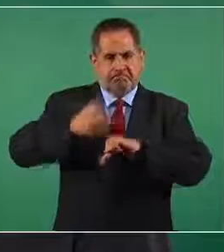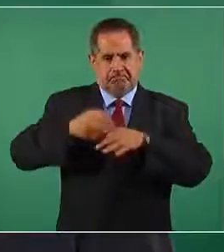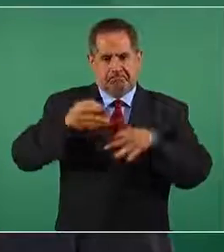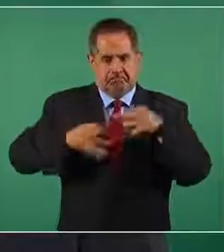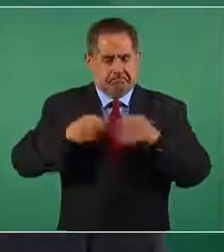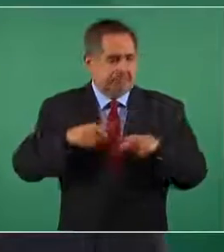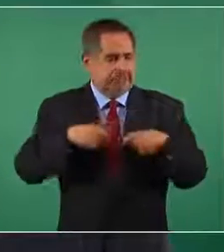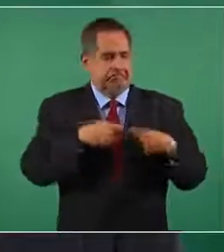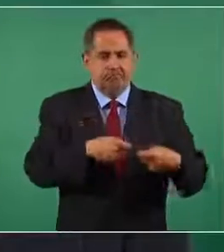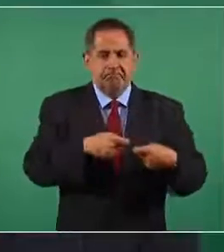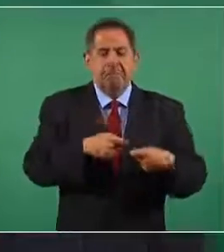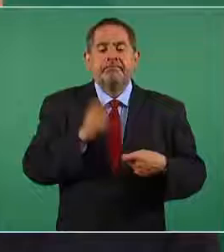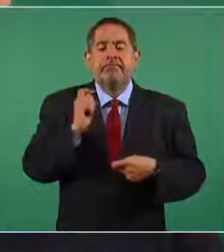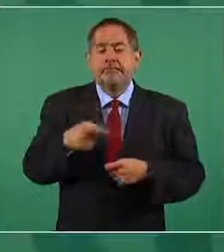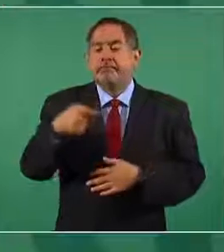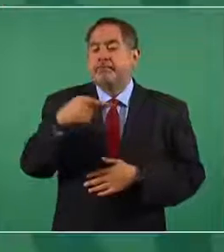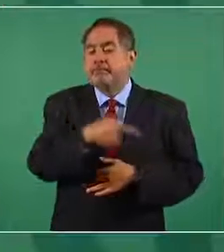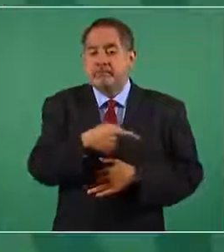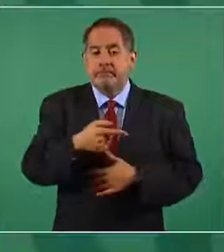los volvieron